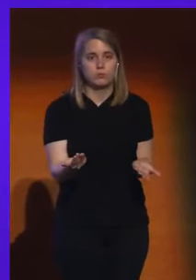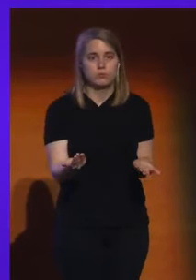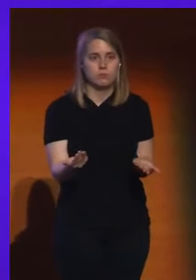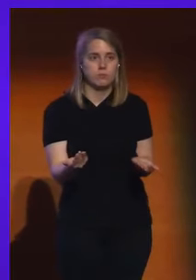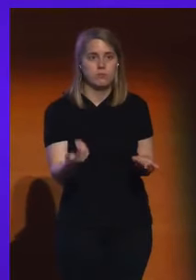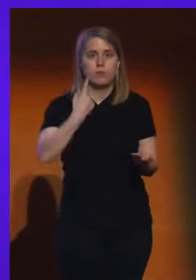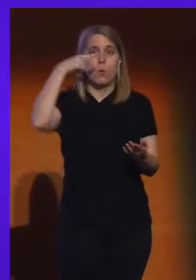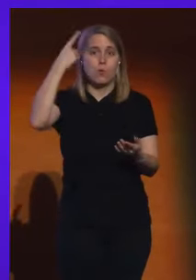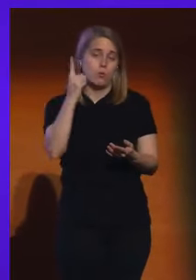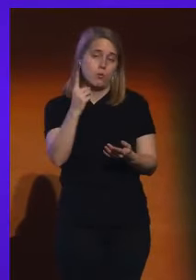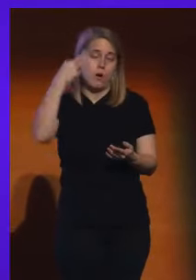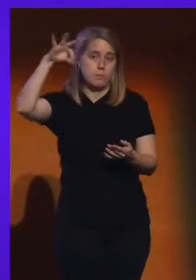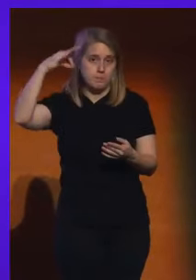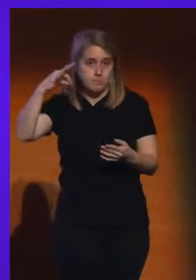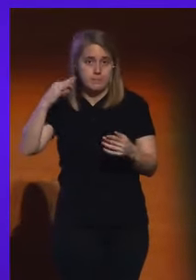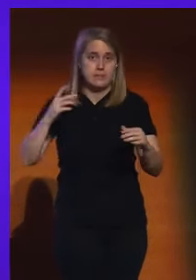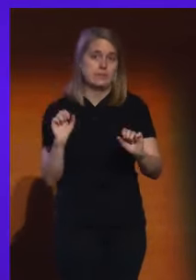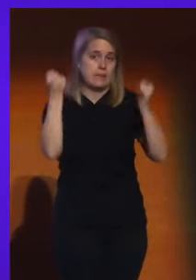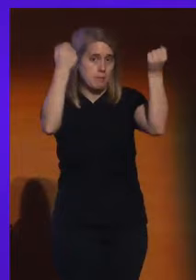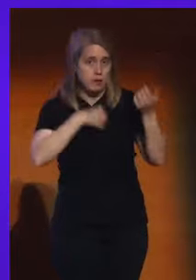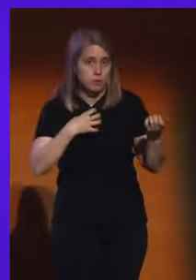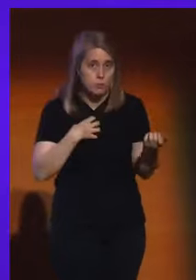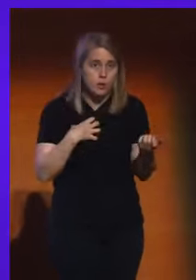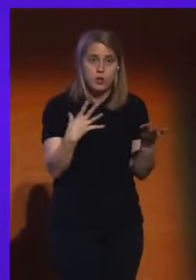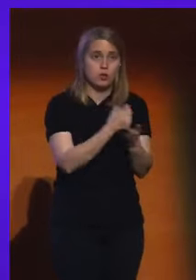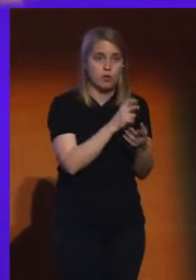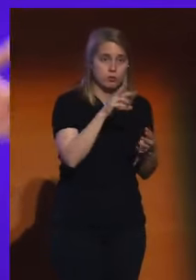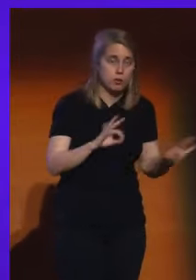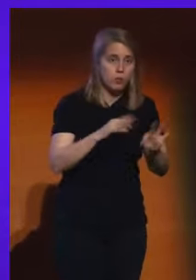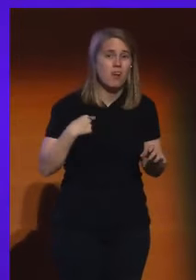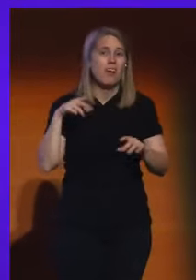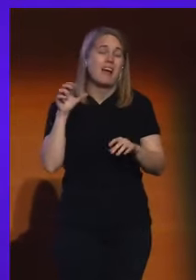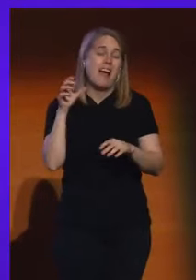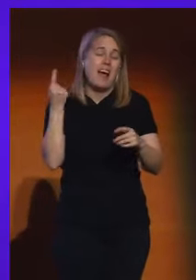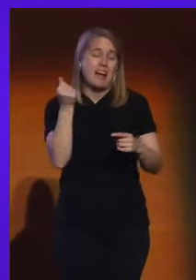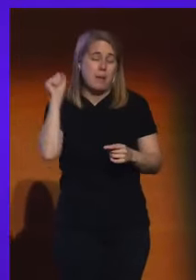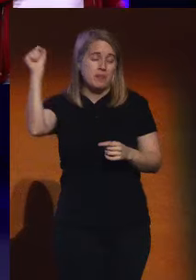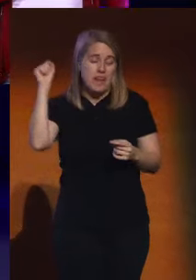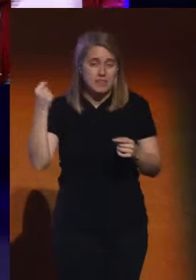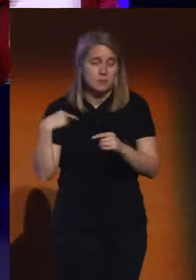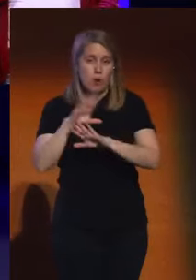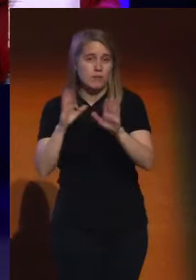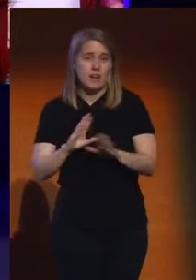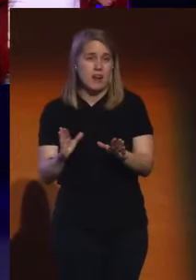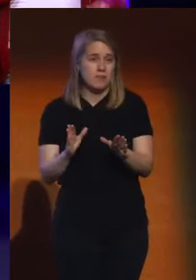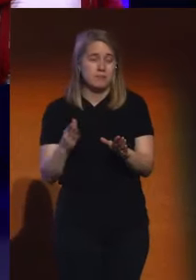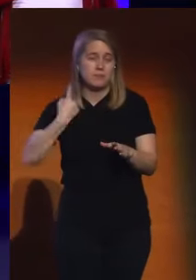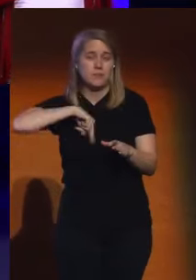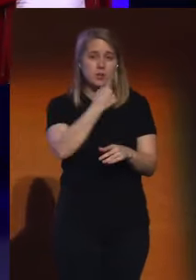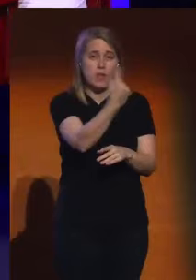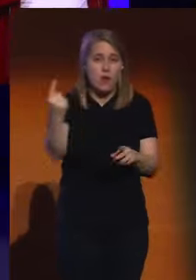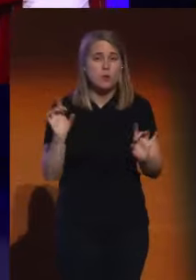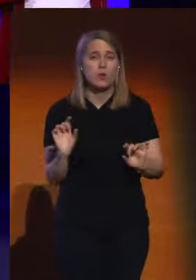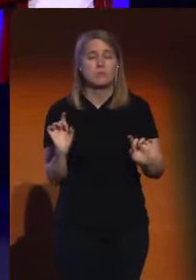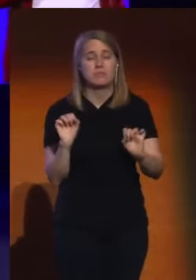solo no puede salvarse, o todos o ninguno. El capitalismo ha ido tan lejos en todo que hoy la única forma de salvarnos cada uno de